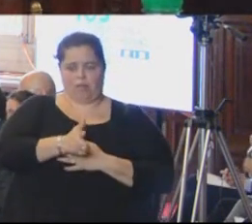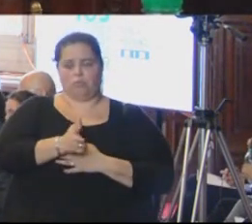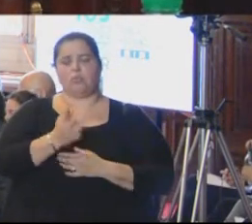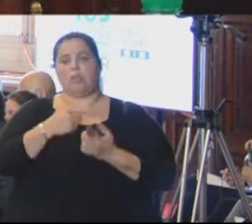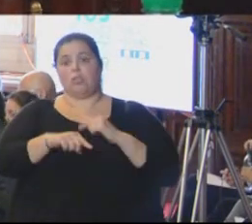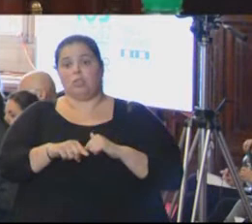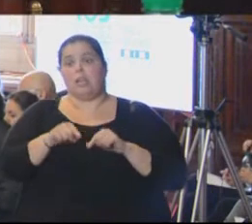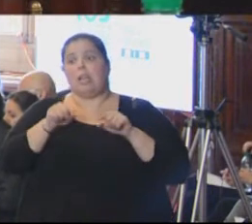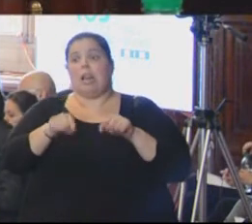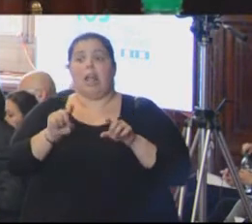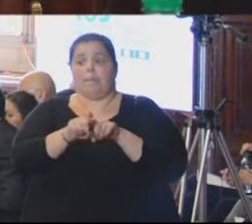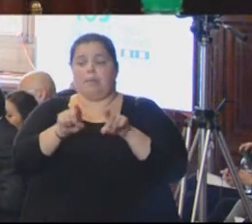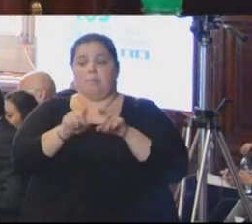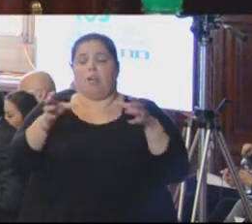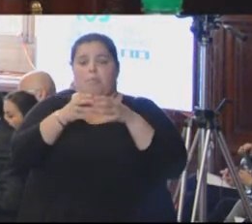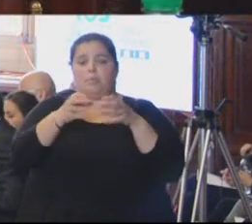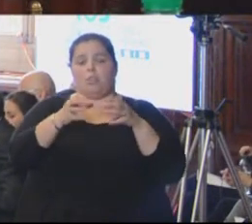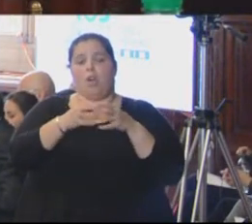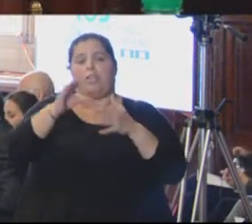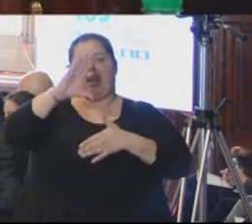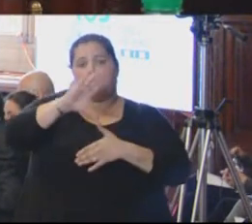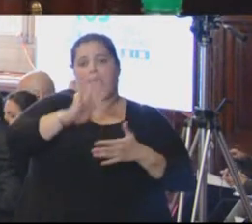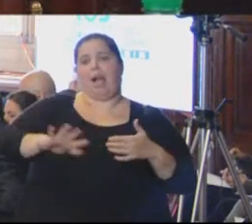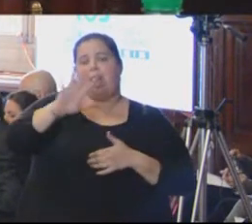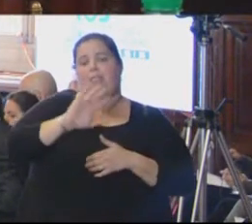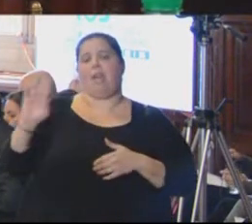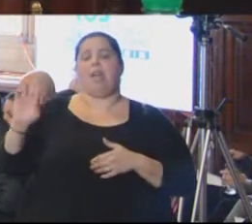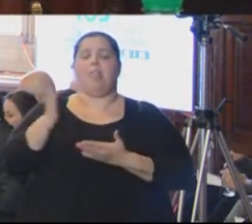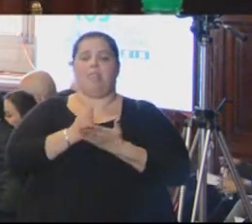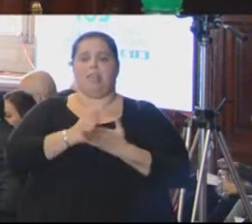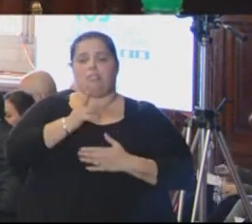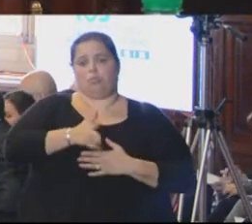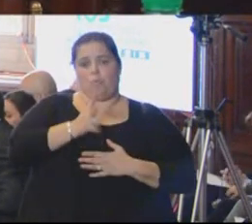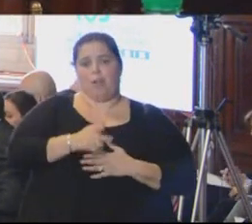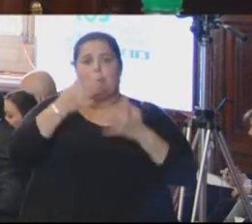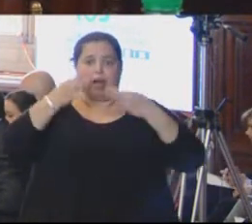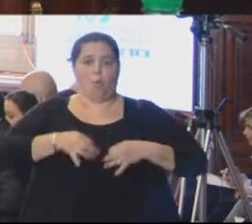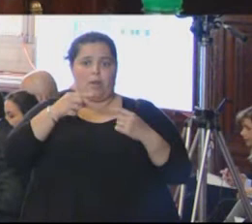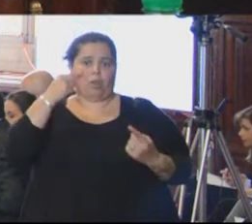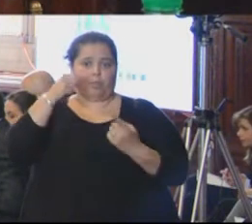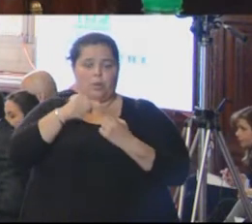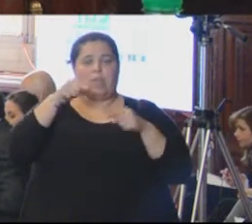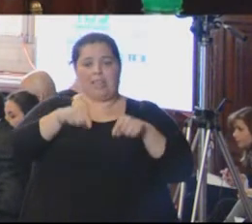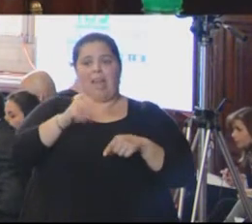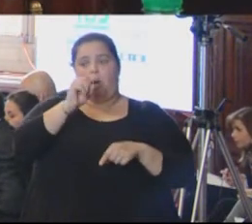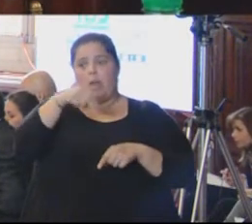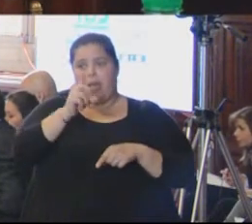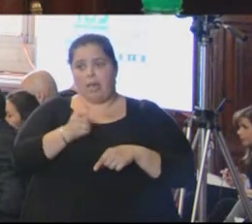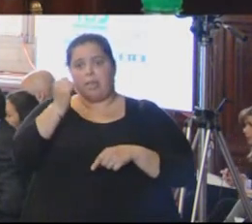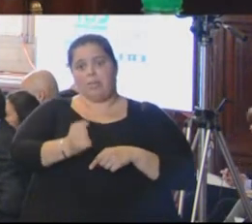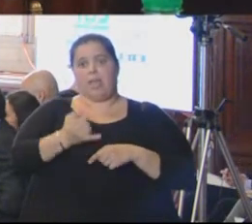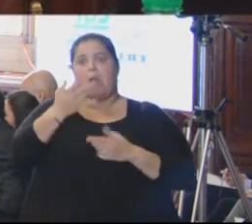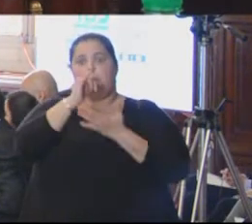la misma Comisión Interamericana de Derechos Humanos. Para cumplir con este propósito, actualmente la UNP tiene asignado un presupuesto superior